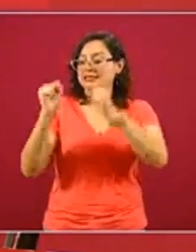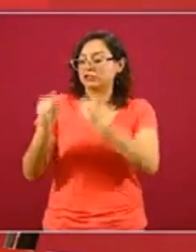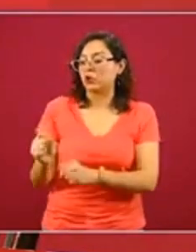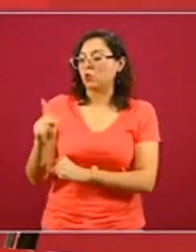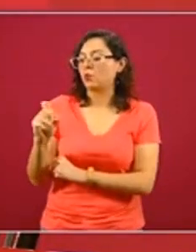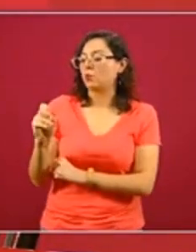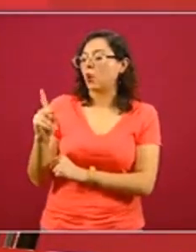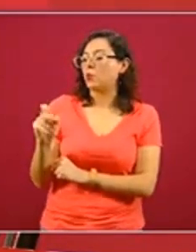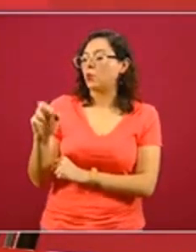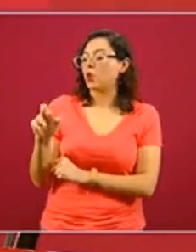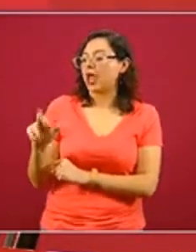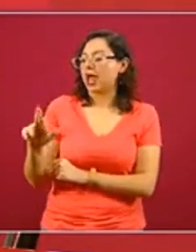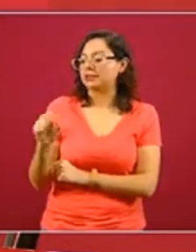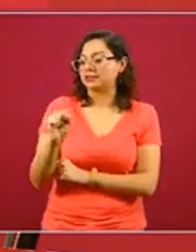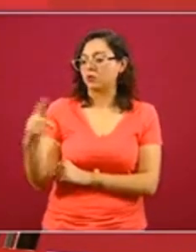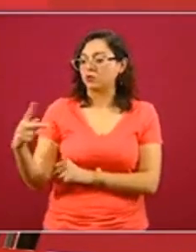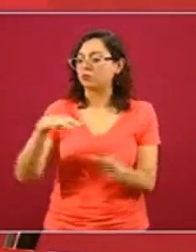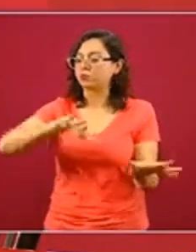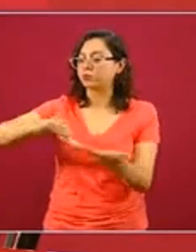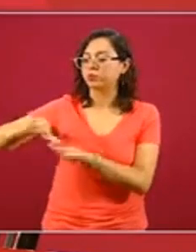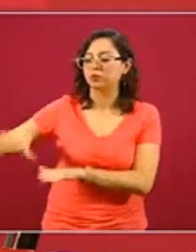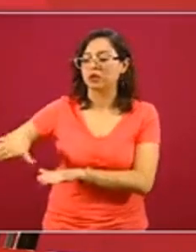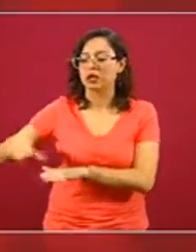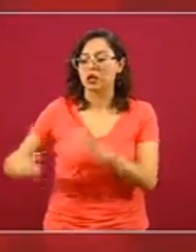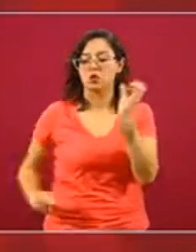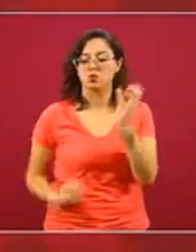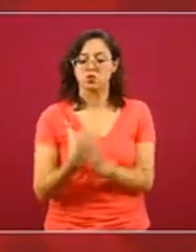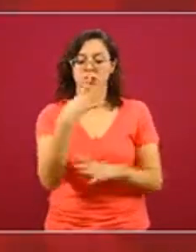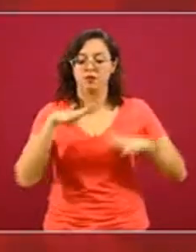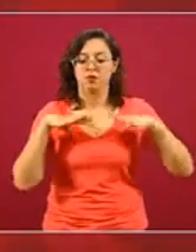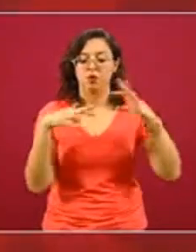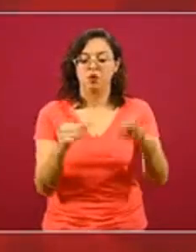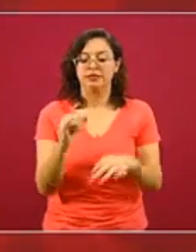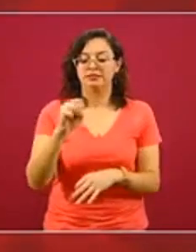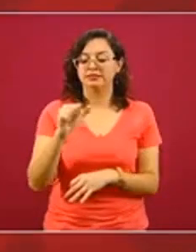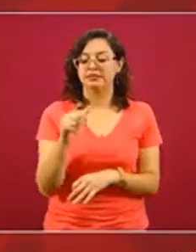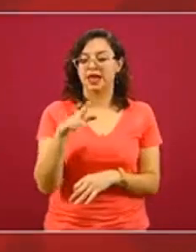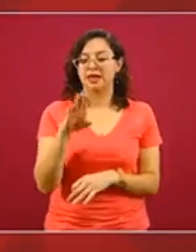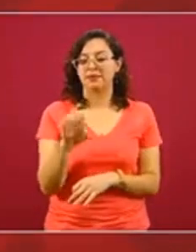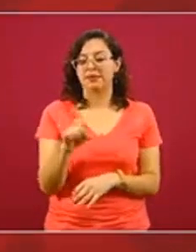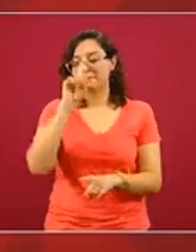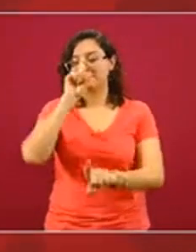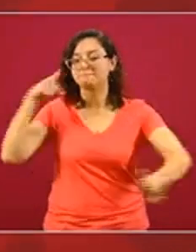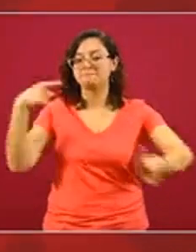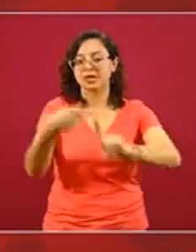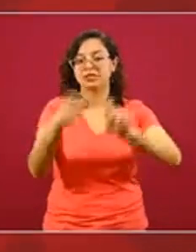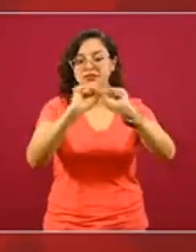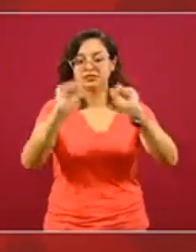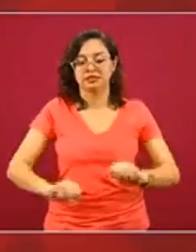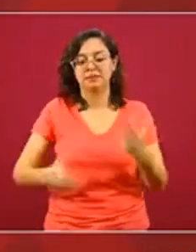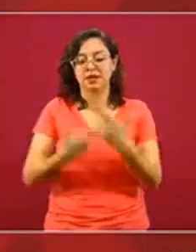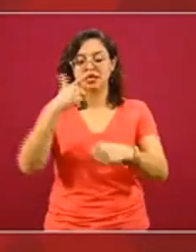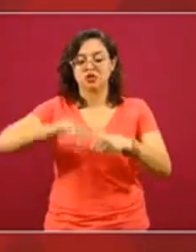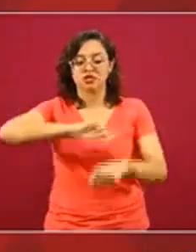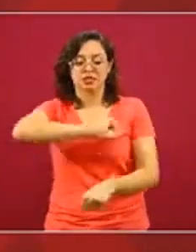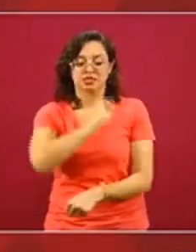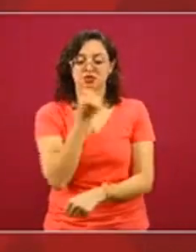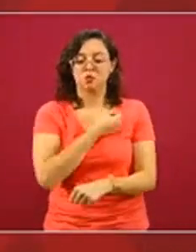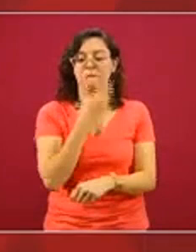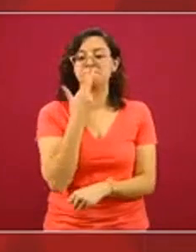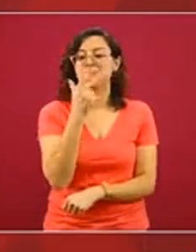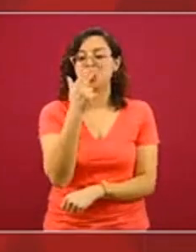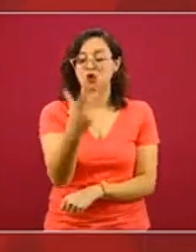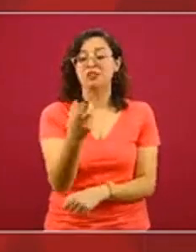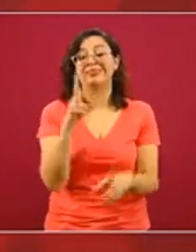popular, fue para lograr mejorar el Sistema Nacional de Salud. Y uno de esos aspectos es los derechos laborales.